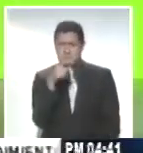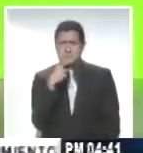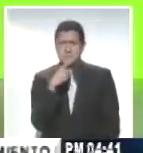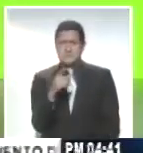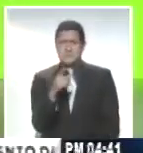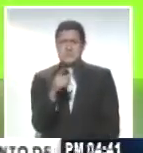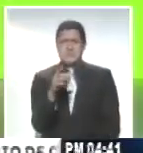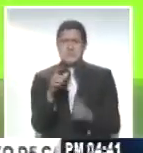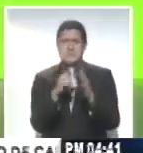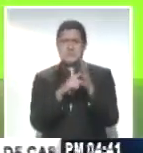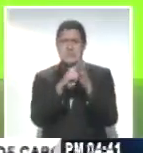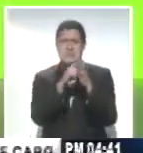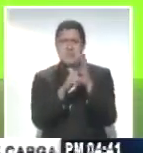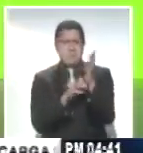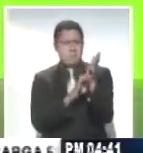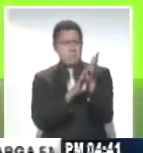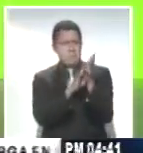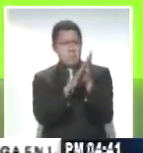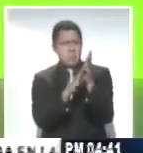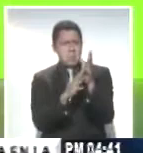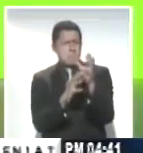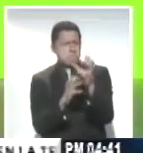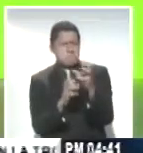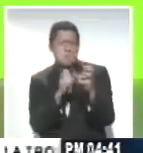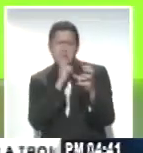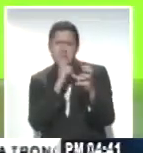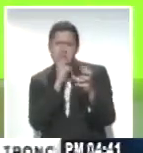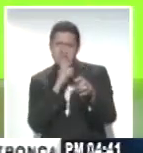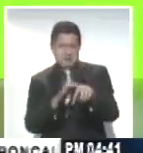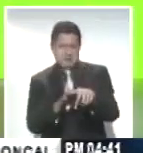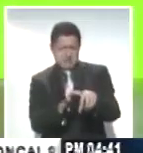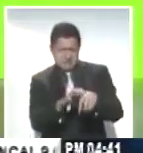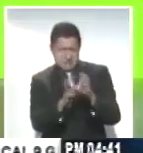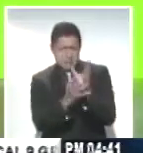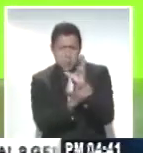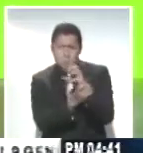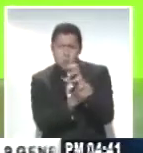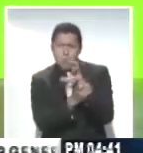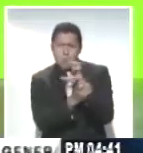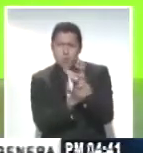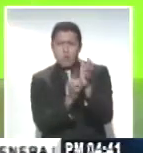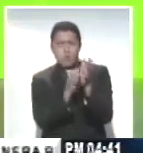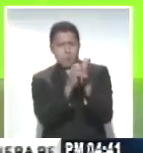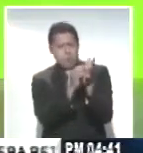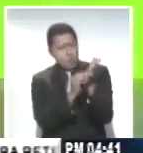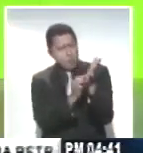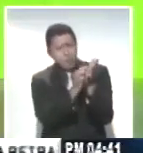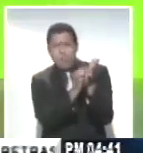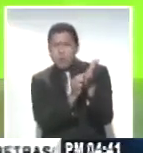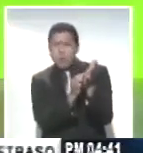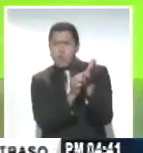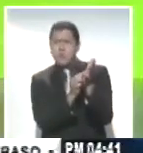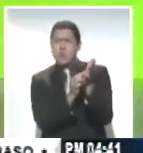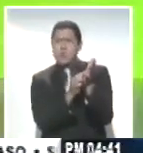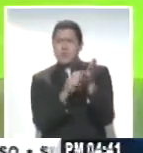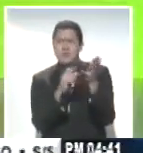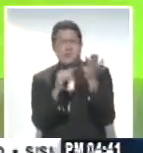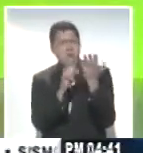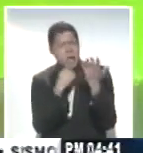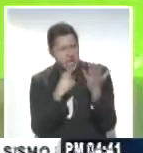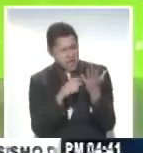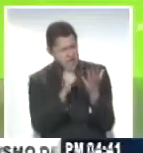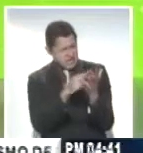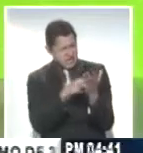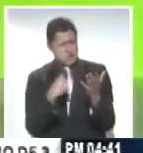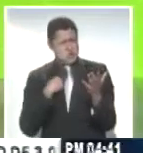llamada atrofia de la musculatura tenar, es decir, atrofia de la musculatura del pulgar. Entonces el paciente se va a quejar porque,